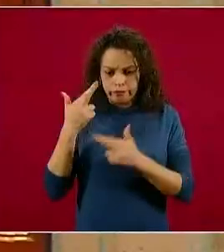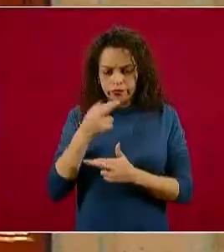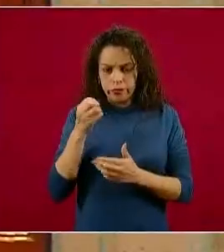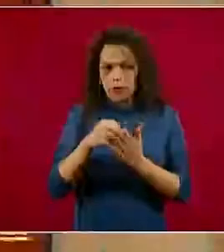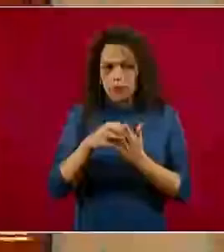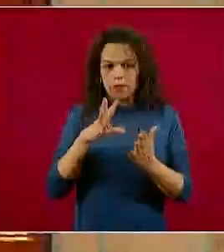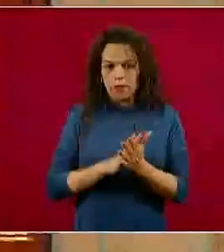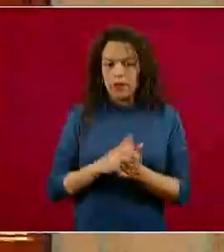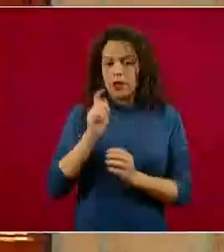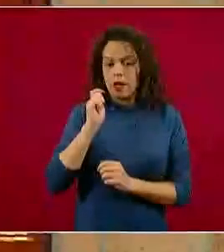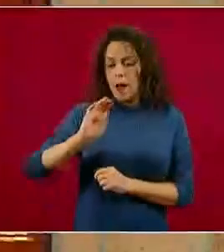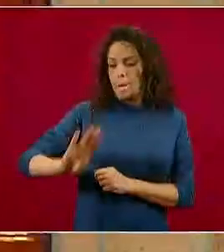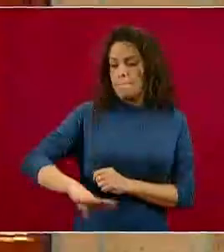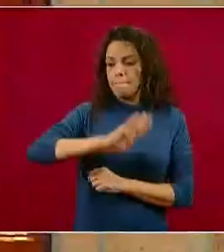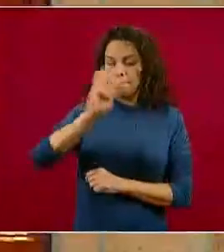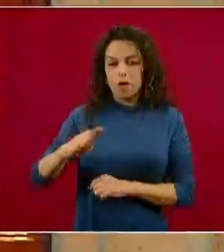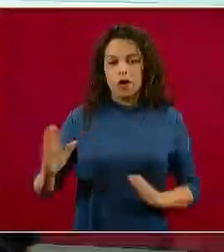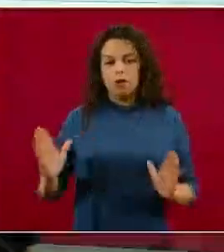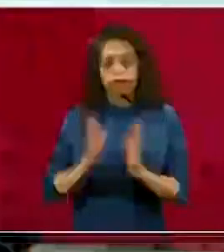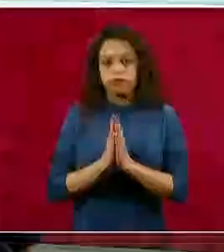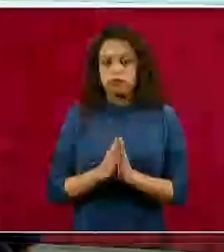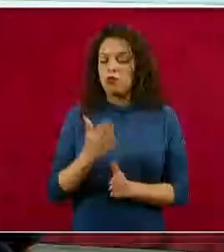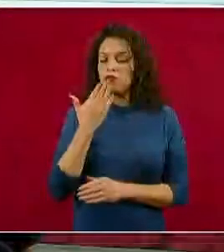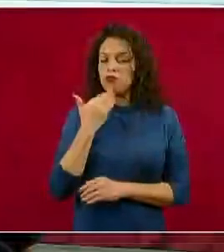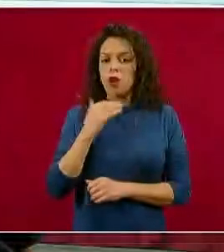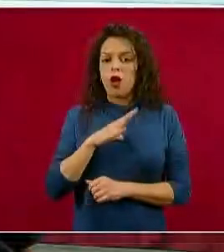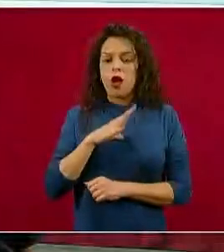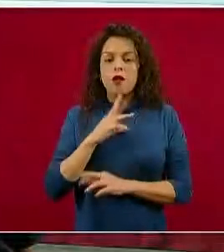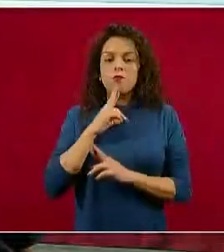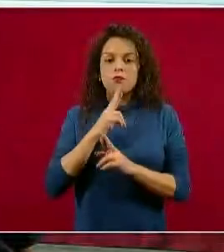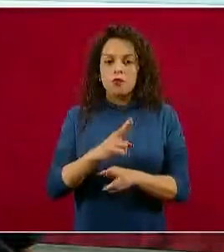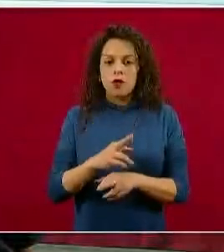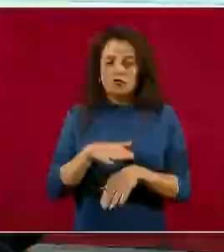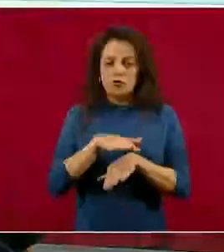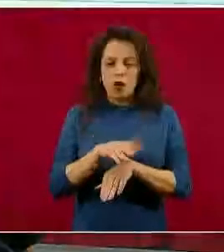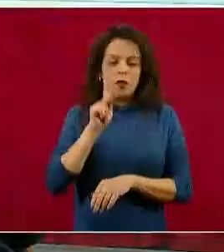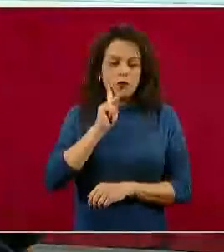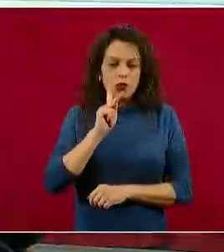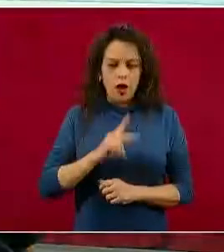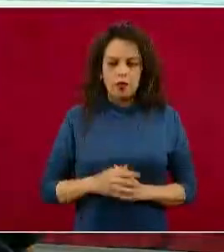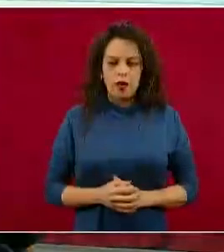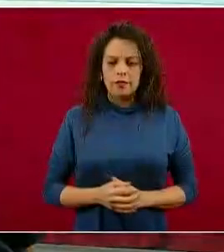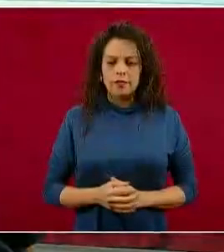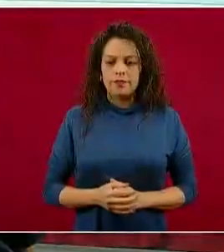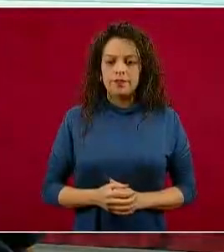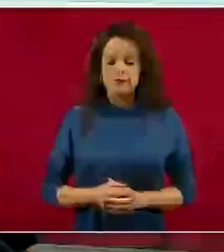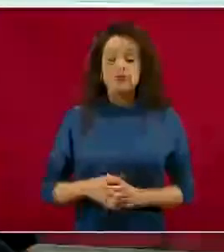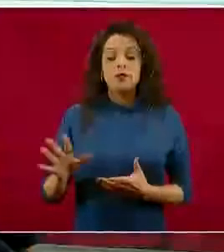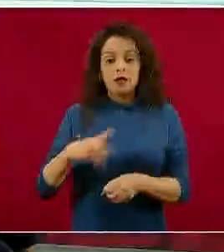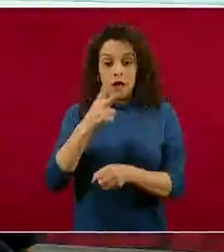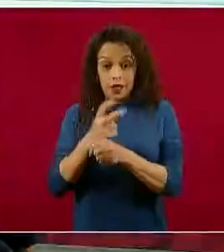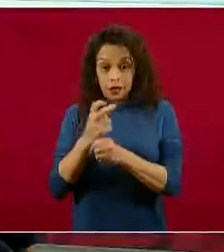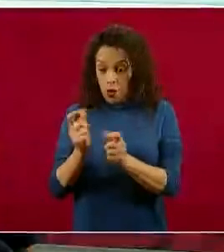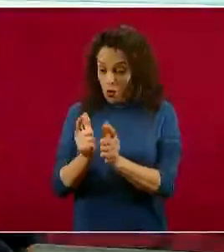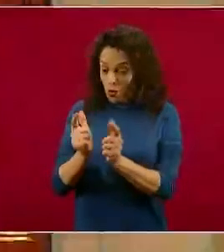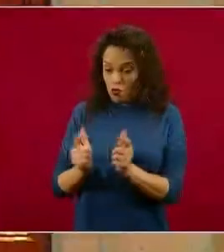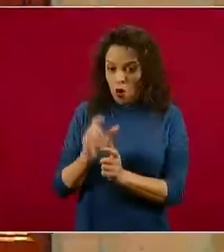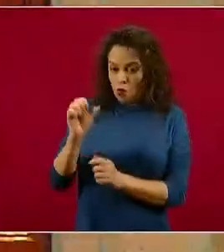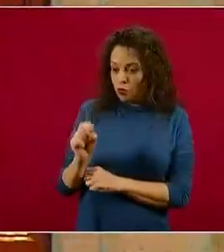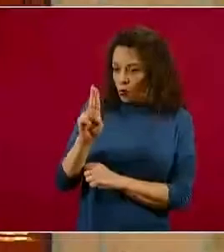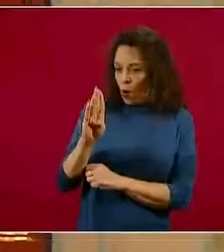una defunción que en su momento no tenía un resultado. Y precisamente como un subgrupo de estas